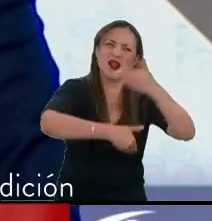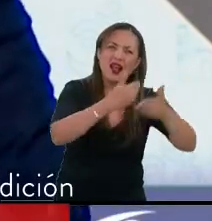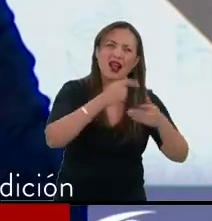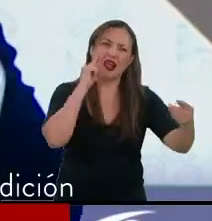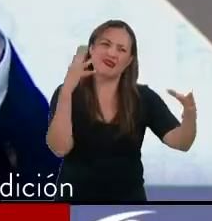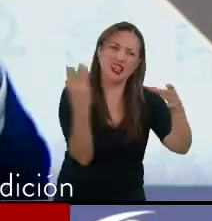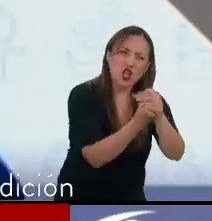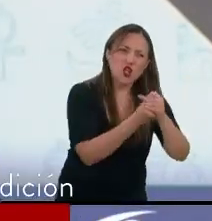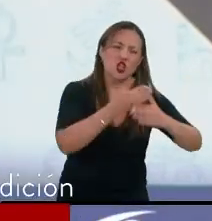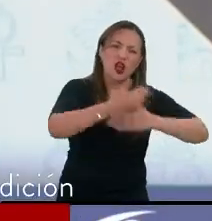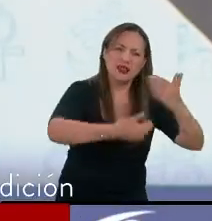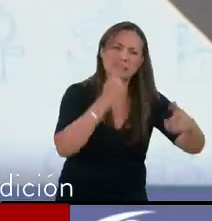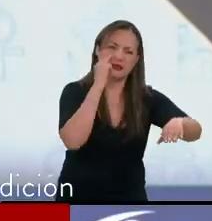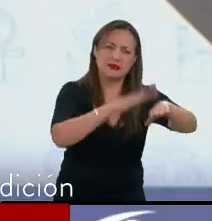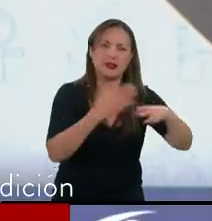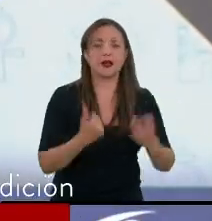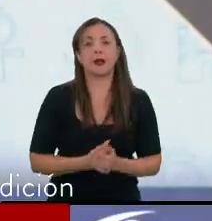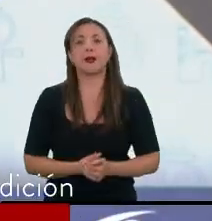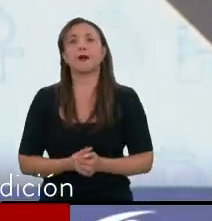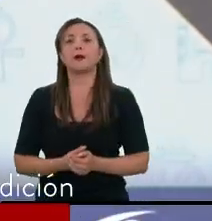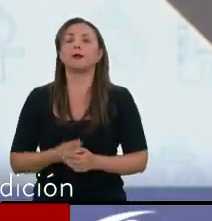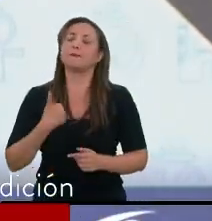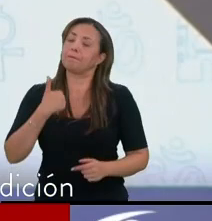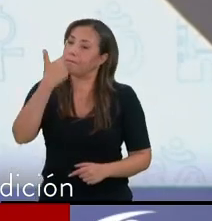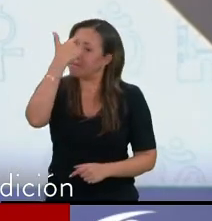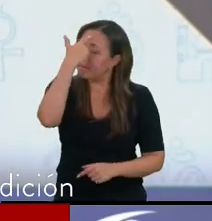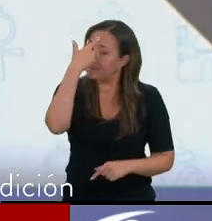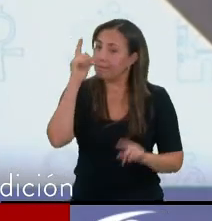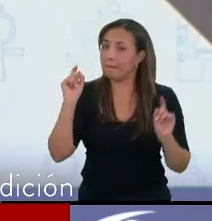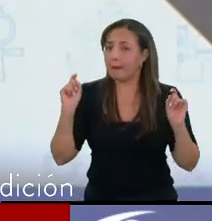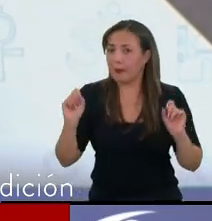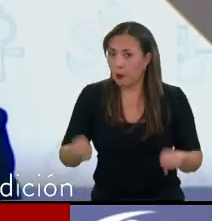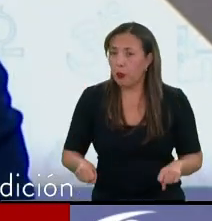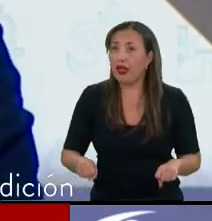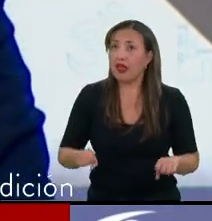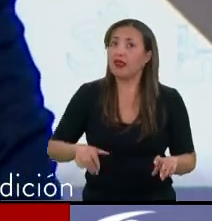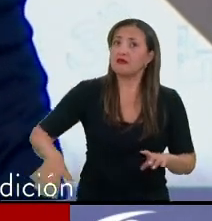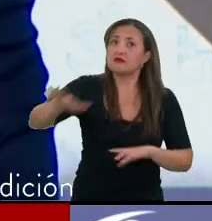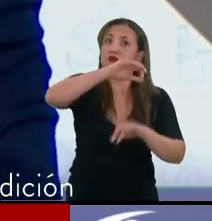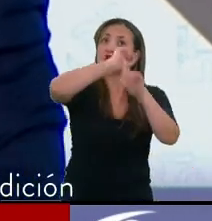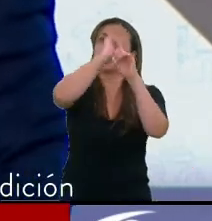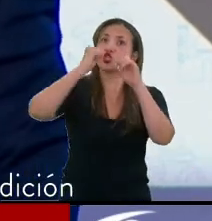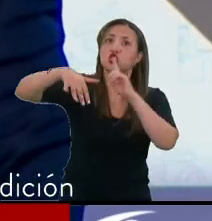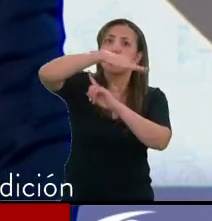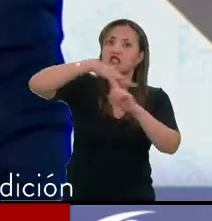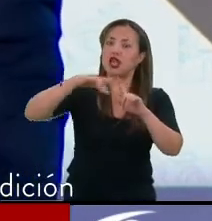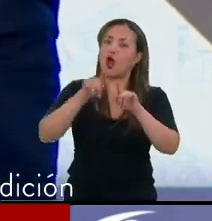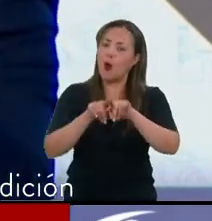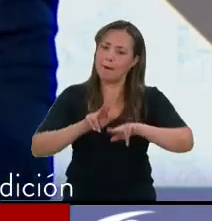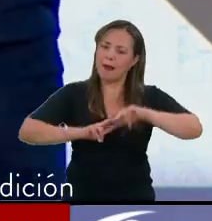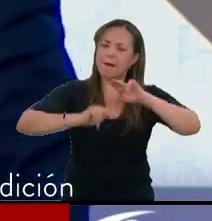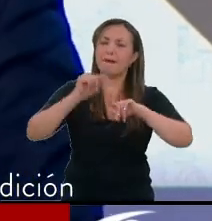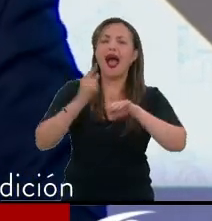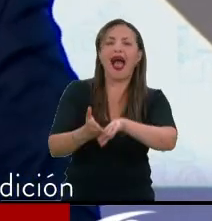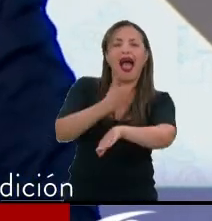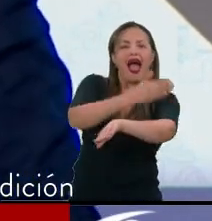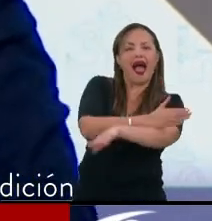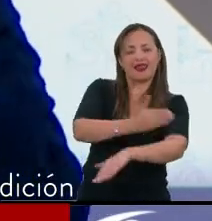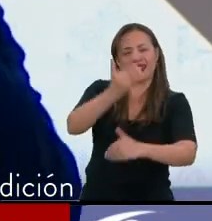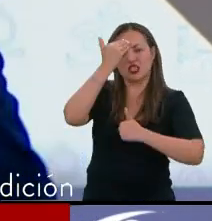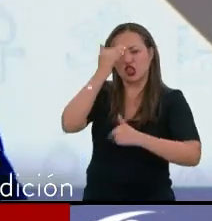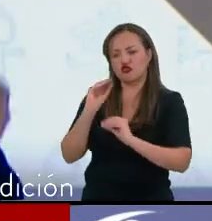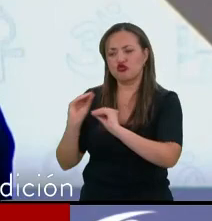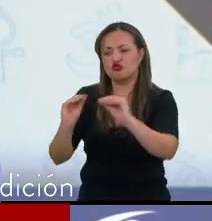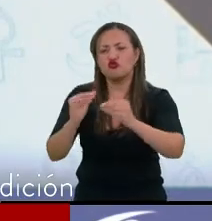Yo creo que podemos perfectamente formar una mejor sociedad con una mejor conciencia desde edad temprana